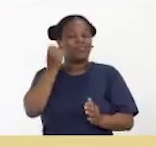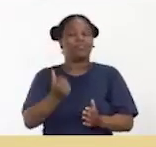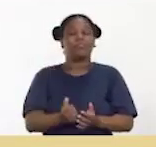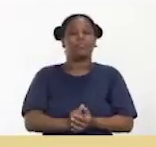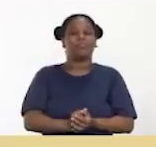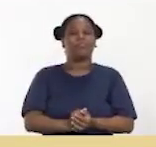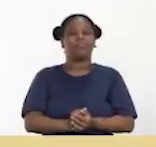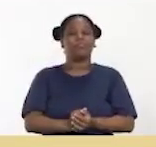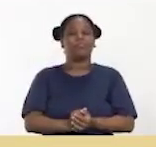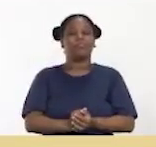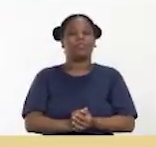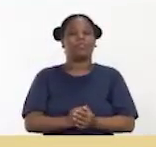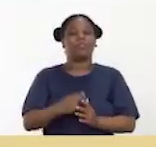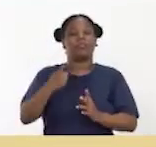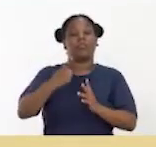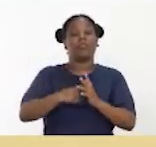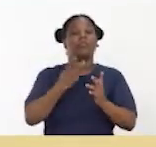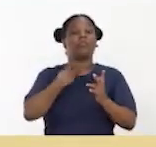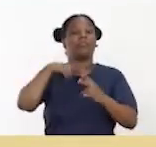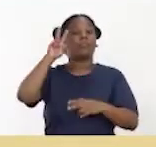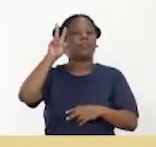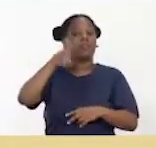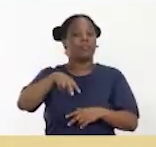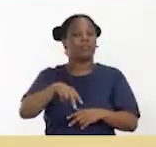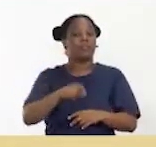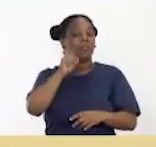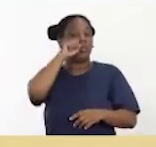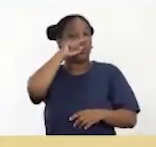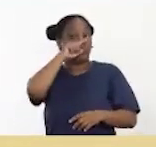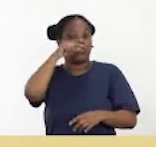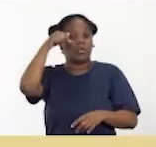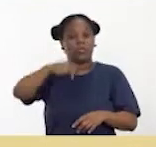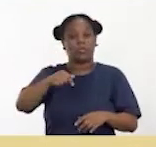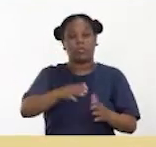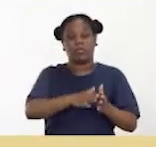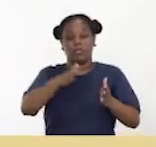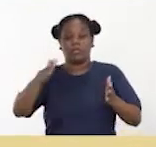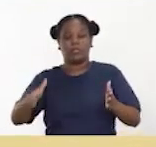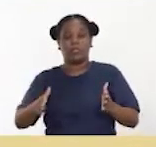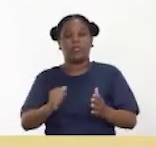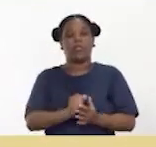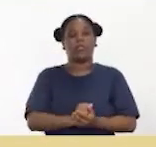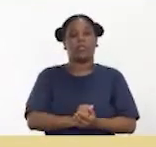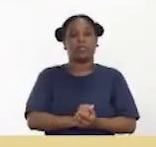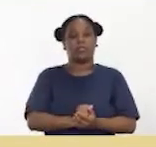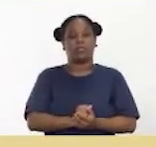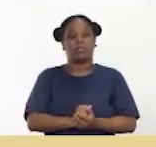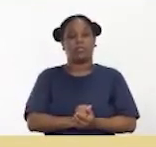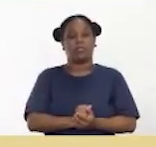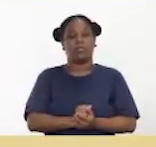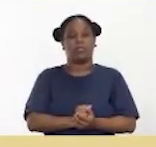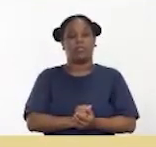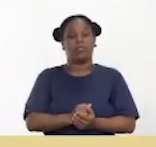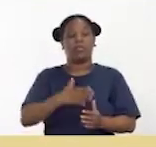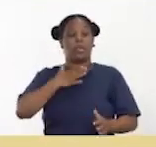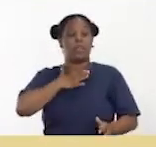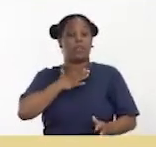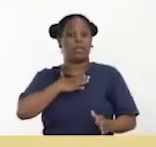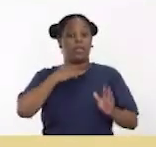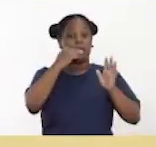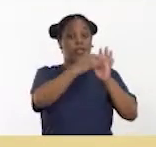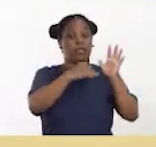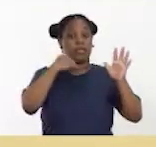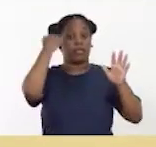muy presente, incluso para las evaluaciones cuando terminemos con este periodo por el que estamos pasando? Las propiedades